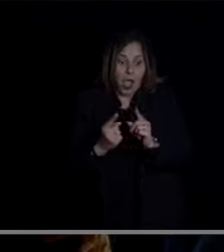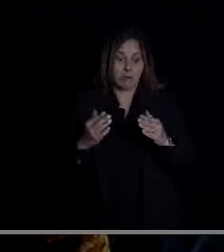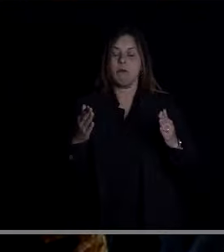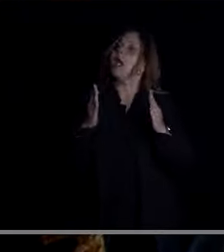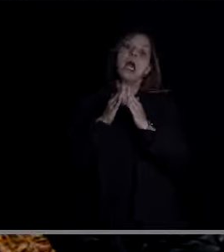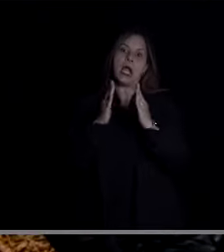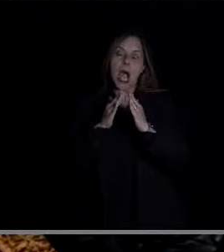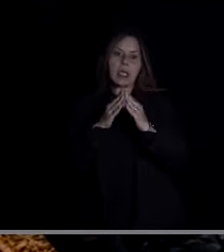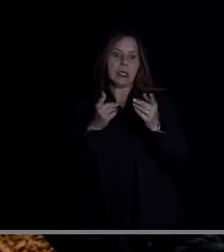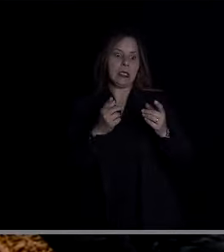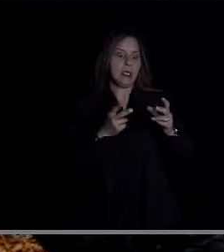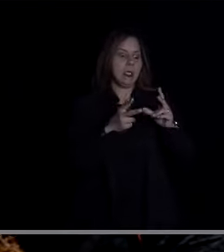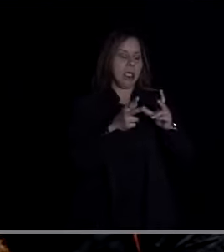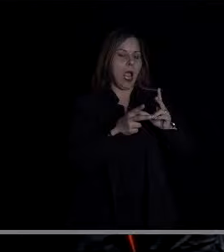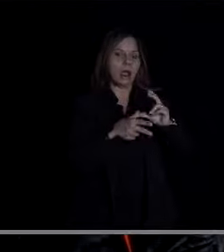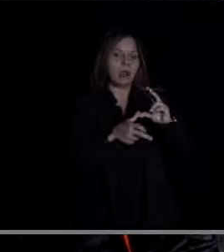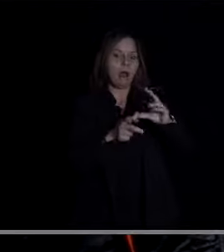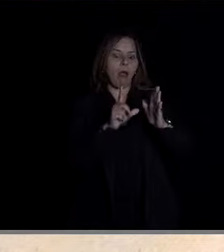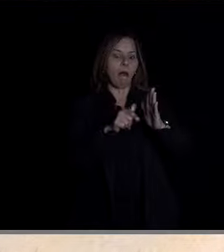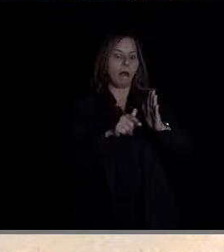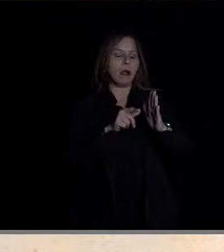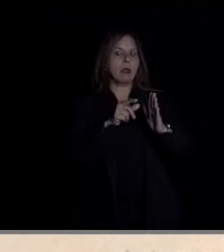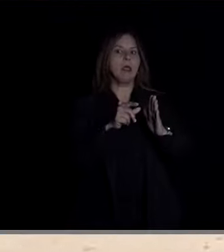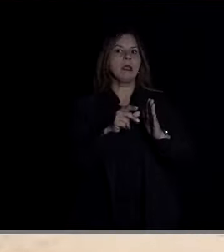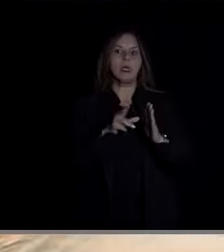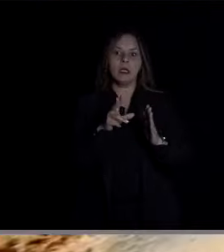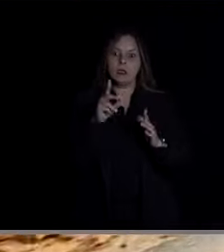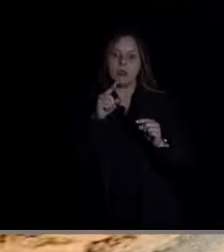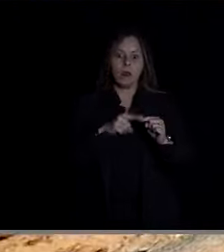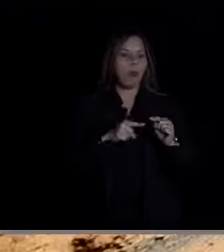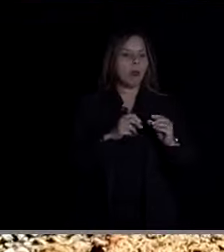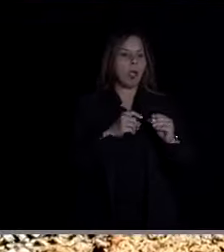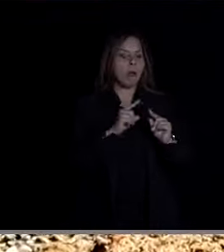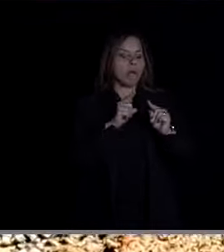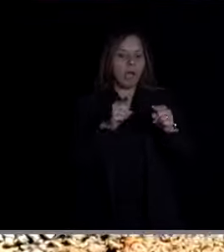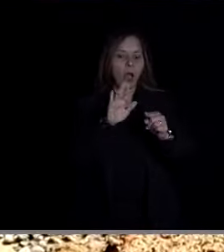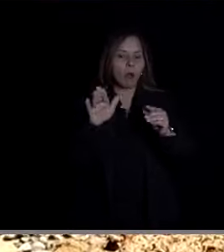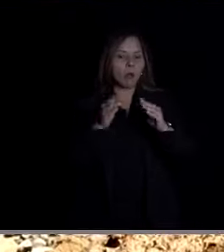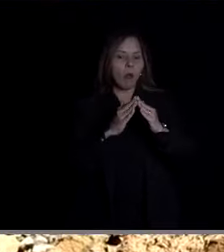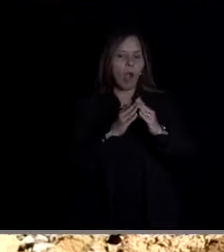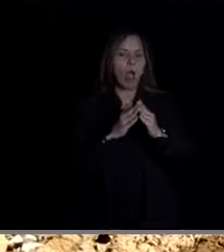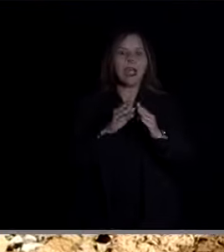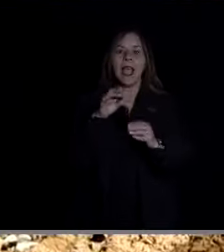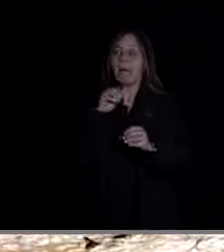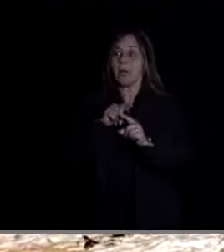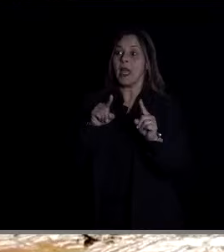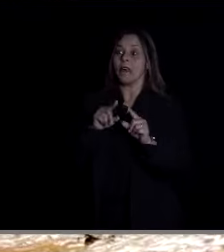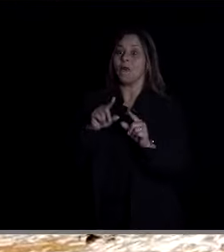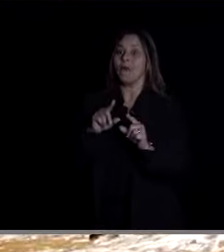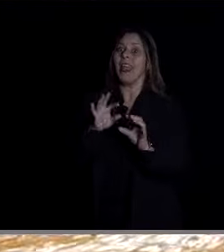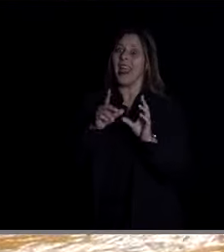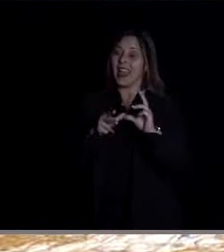insospechadas. En Fiona, ustedes nos acompañaron, fueron nuestros ojos. Aún en aquellos lugares donde no podíamos llegar de inmediato, como